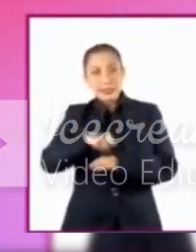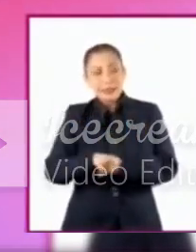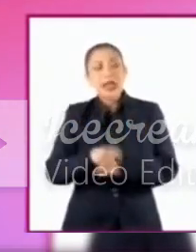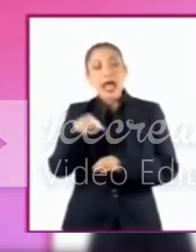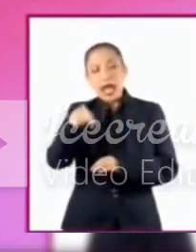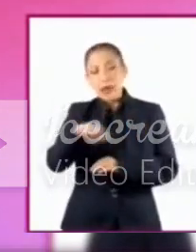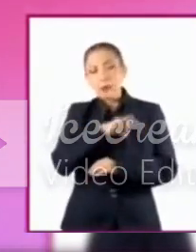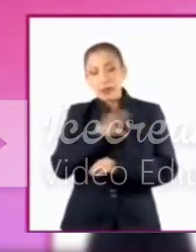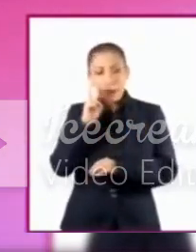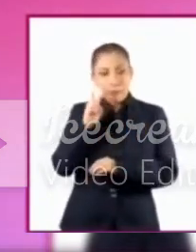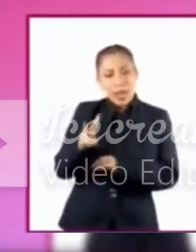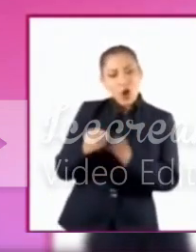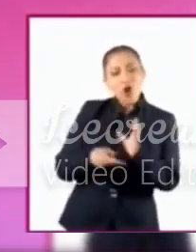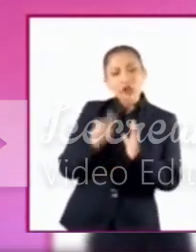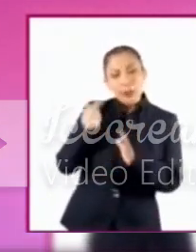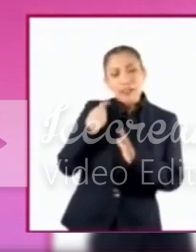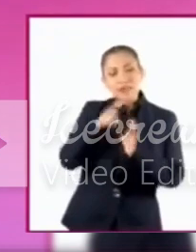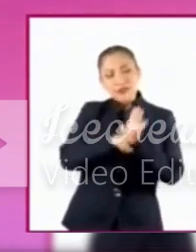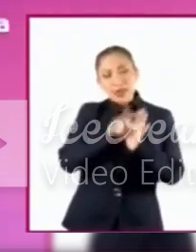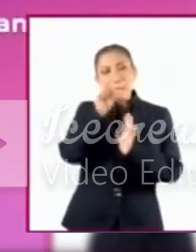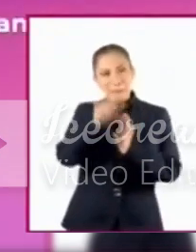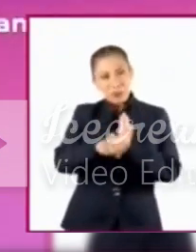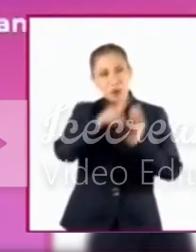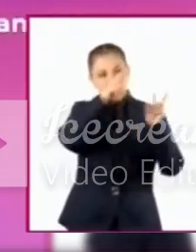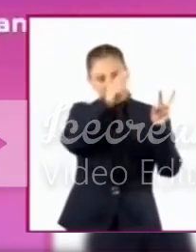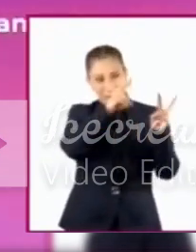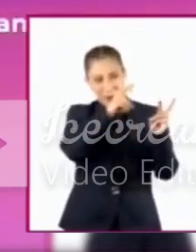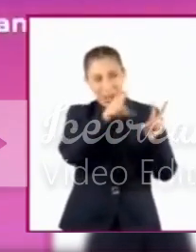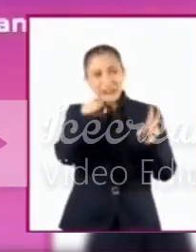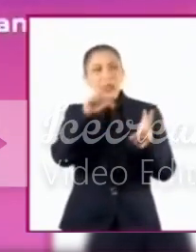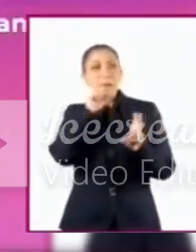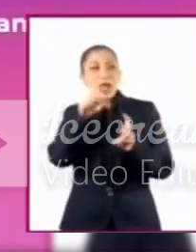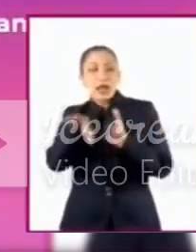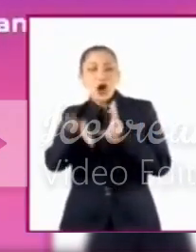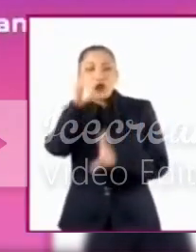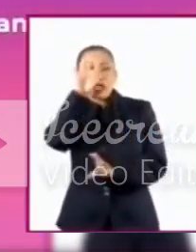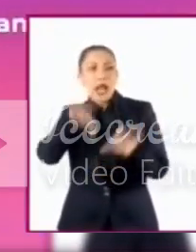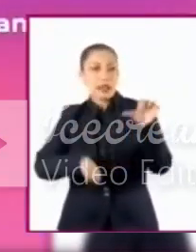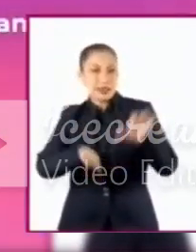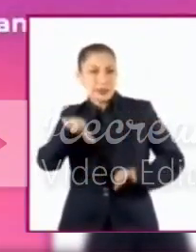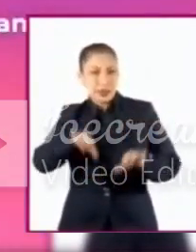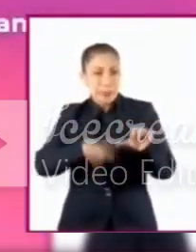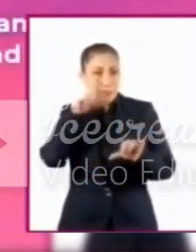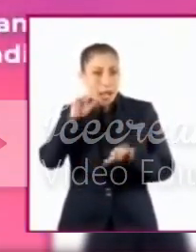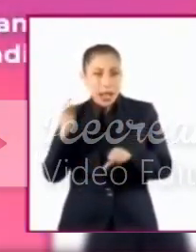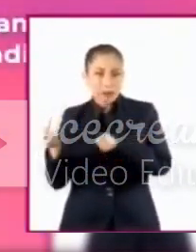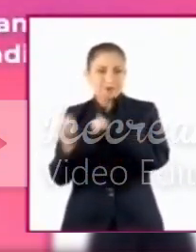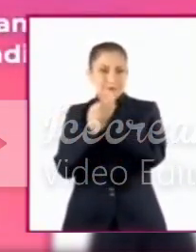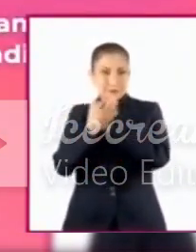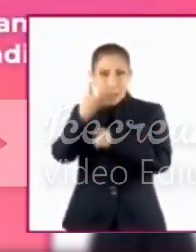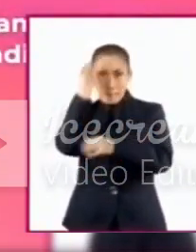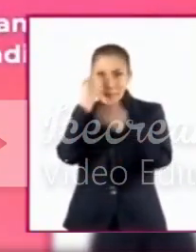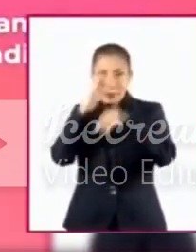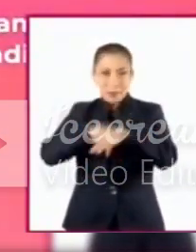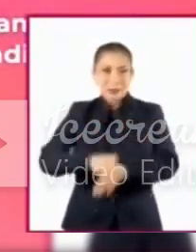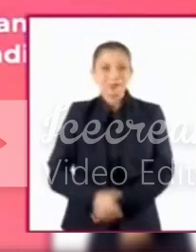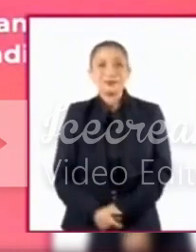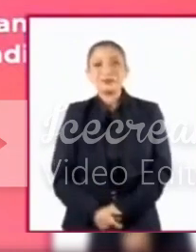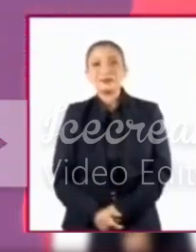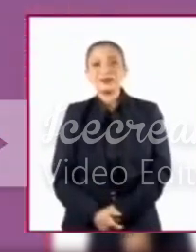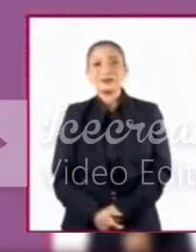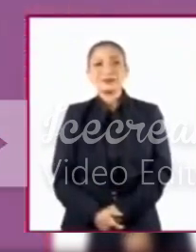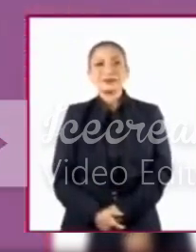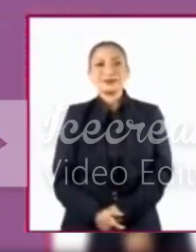aprendeencasa.cep.gov.mx, en donde podrás ver nuevamente los videos de los programas y además encontrarás actividades para fortalecer tus aprendizajes.